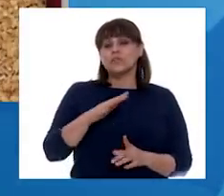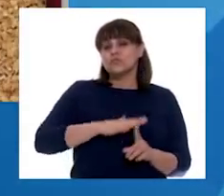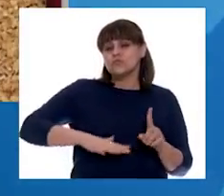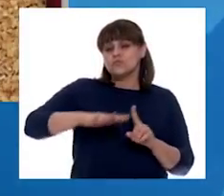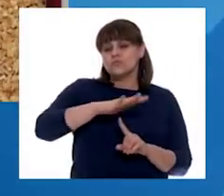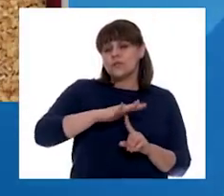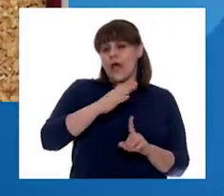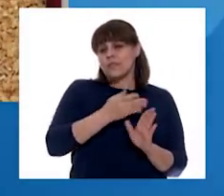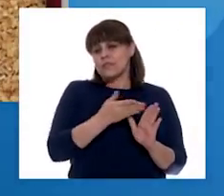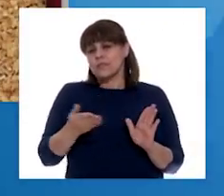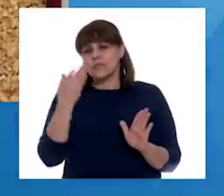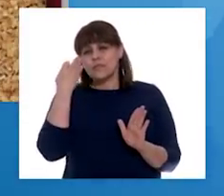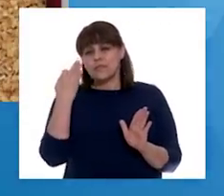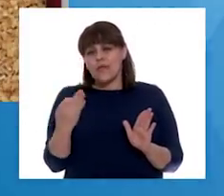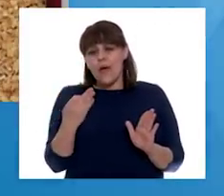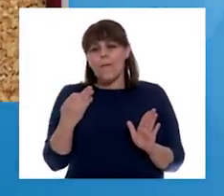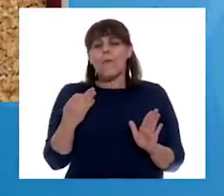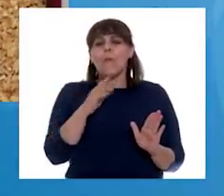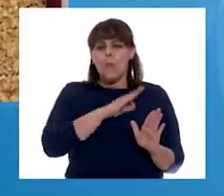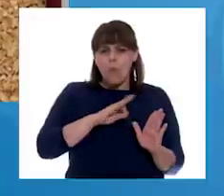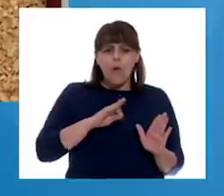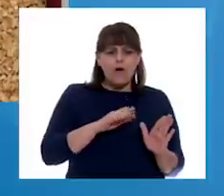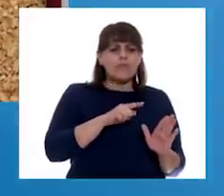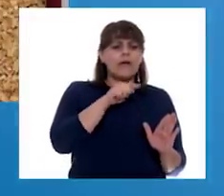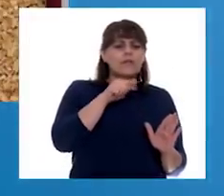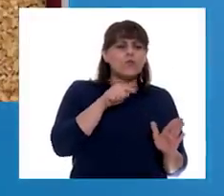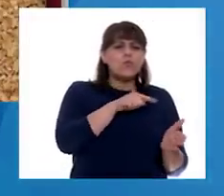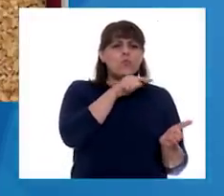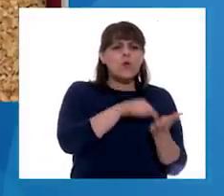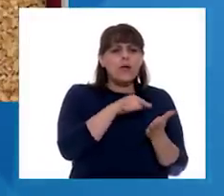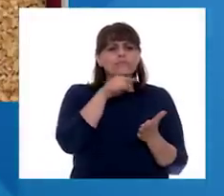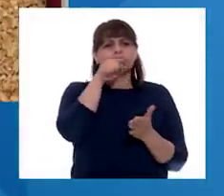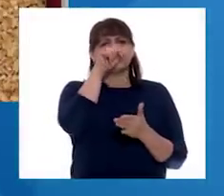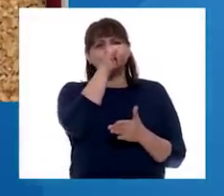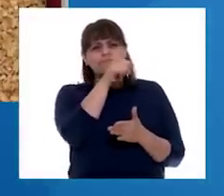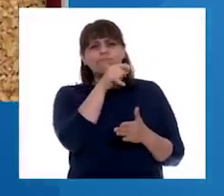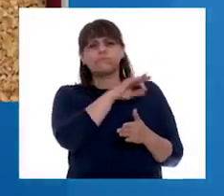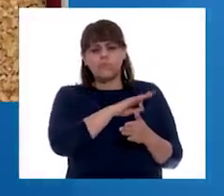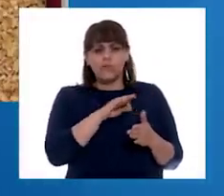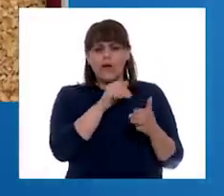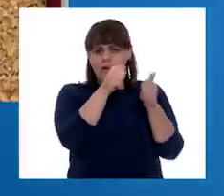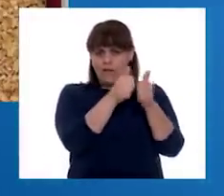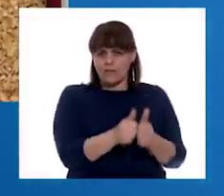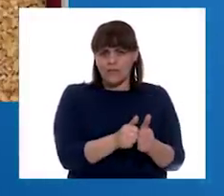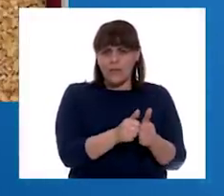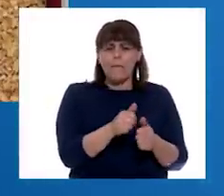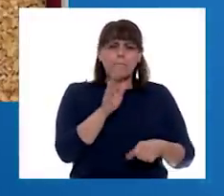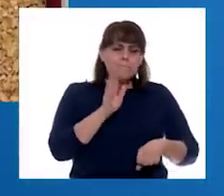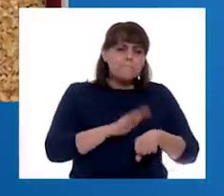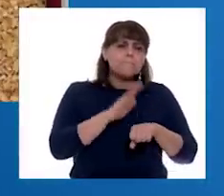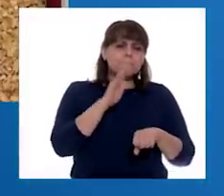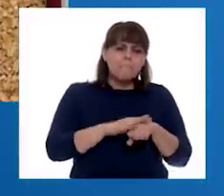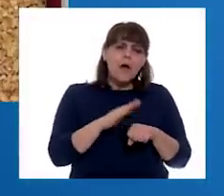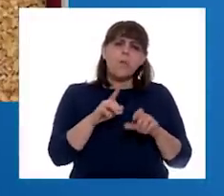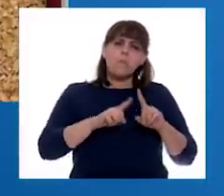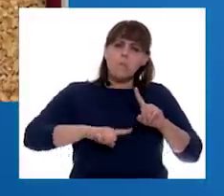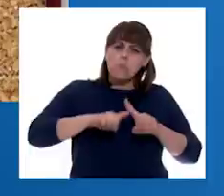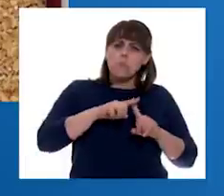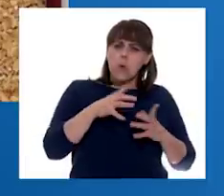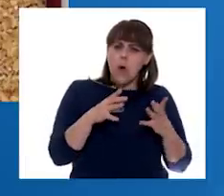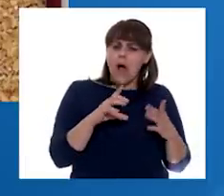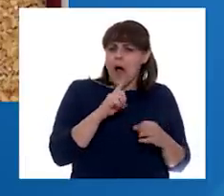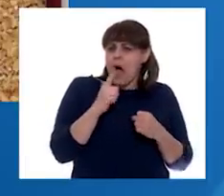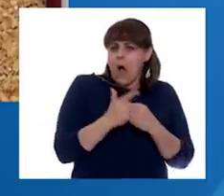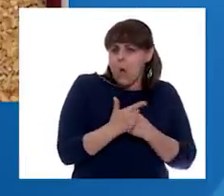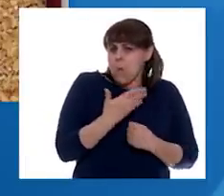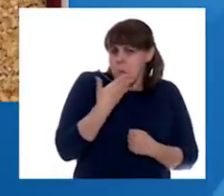estadounidenses poblaran el territorio tejano. Iturbide les brindó aún más privilegios. Pero con los años, la población rebasó a los mexicanos